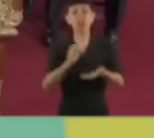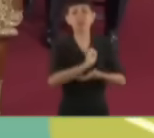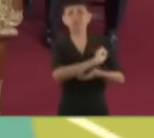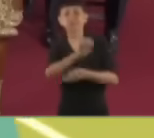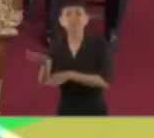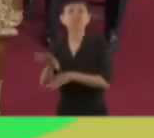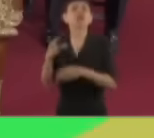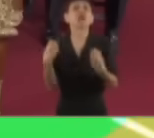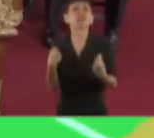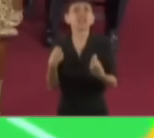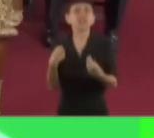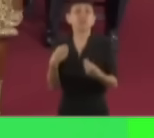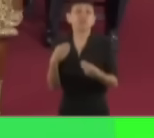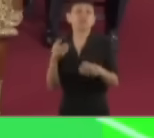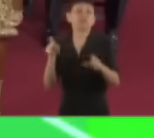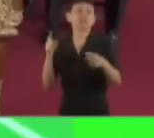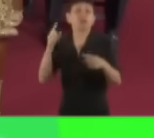decreto, es una cosa particular.